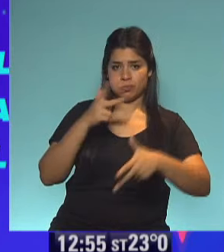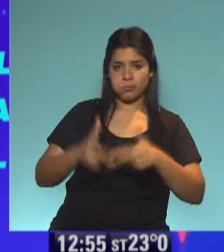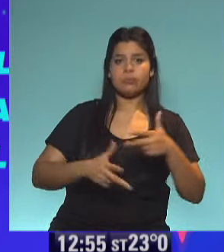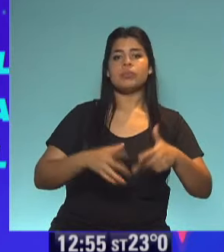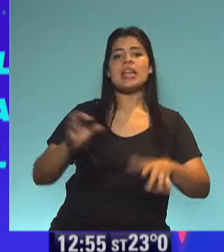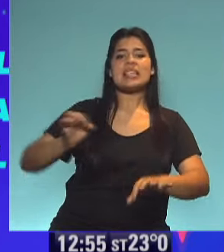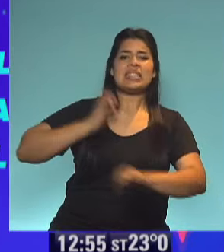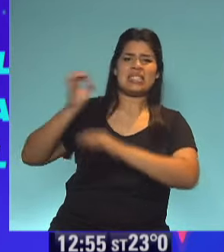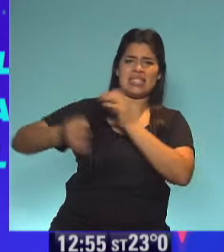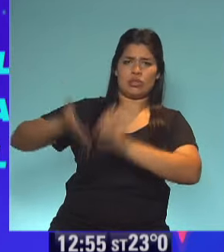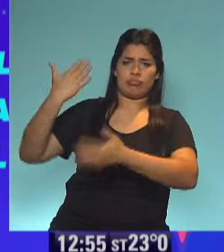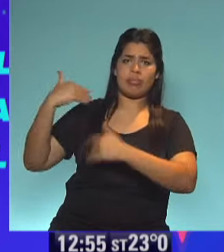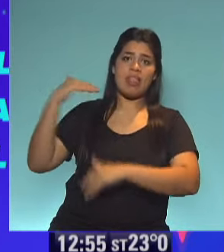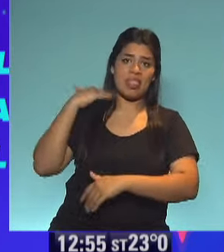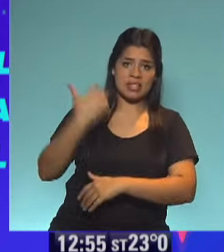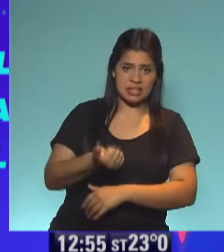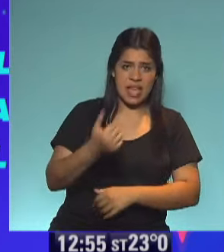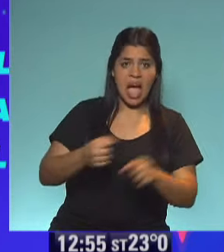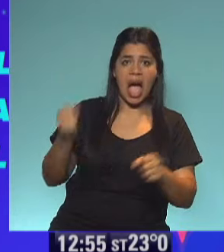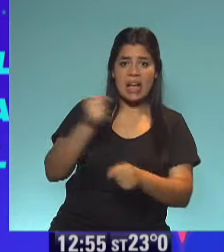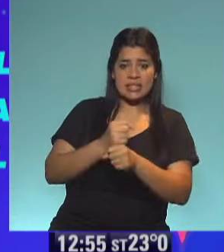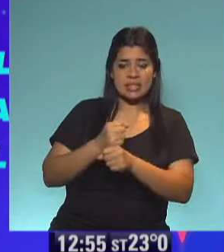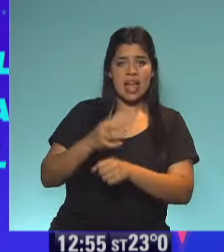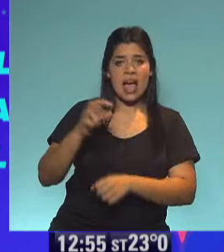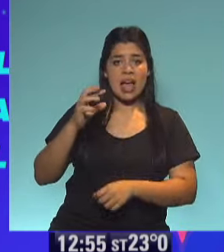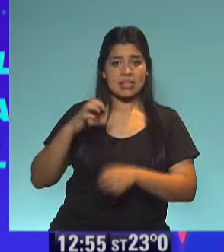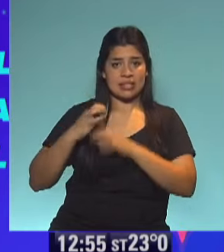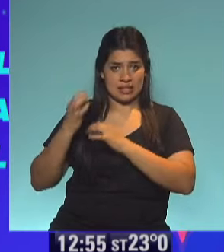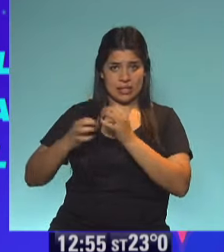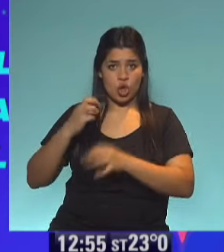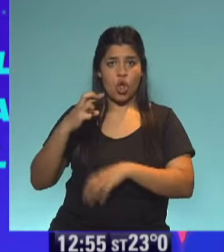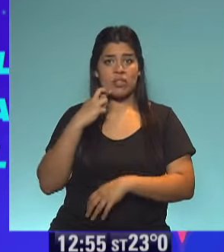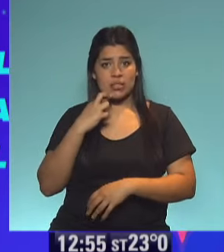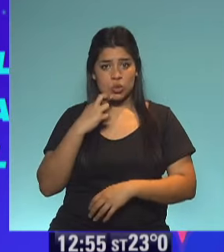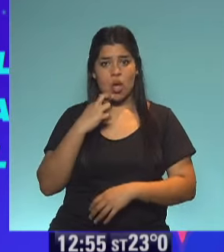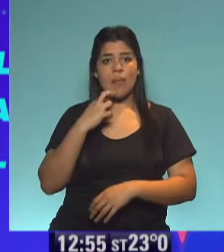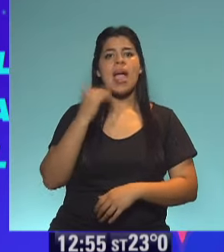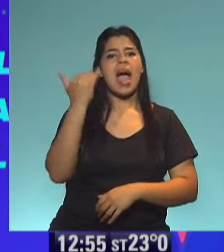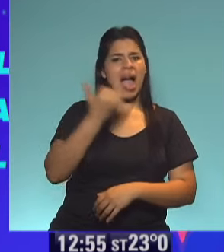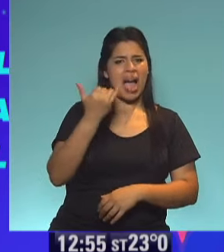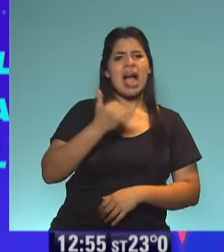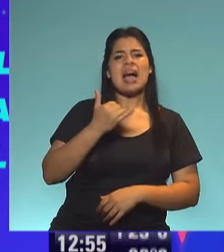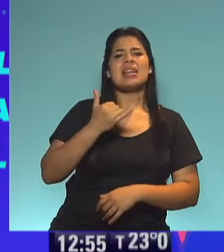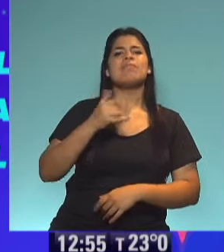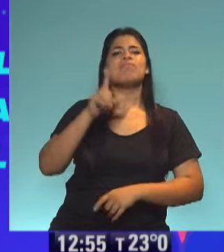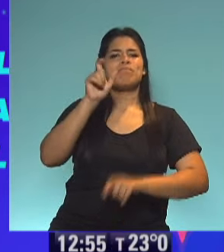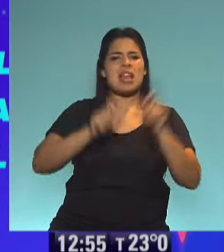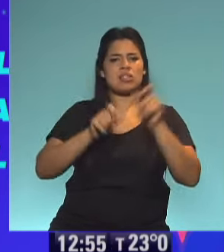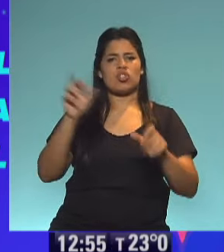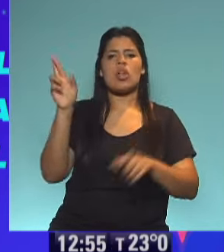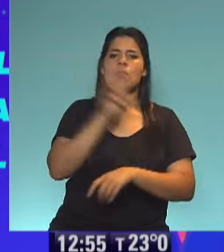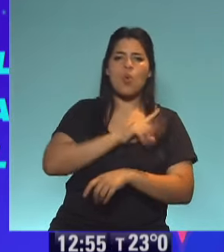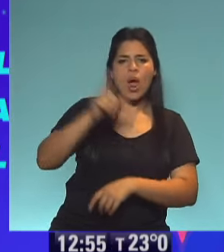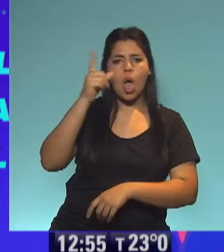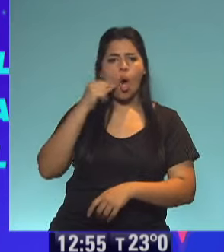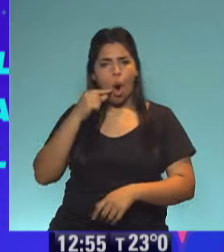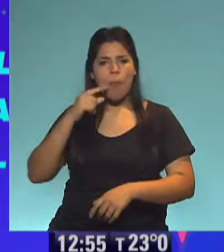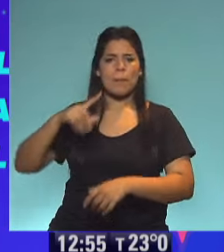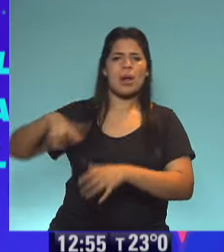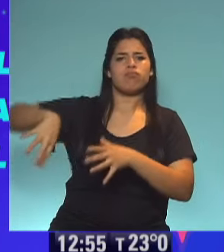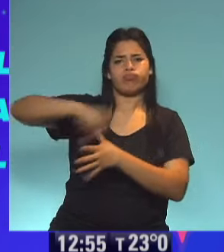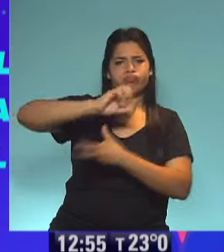el siglo XVI hasta principios del siglo XIX tuvo lugar la trata transatlántica de africanas y africanos y el